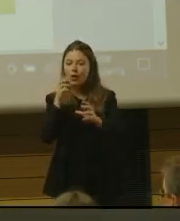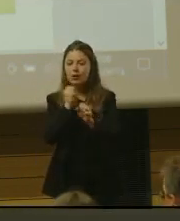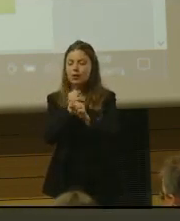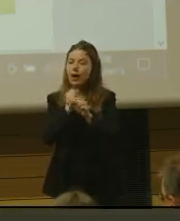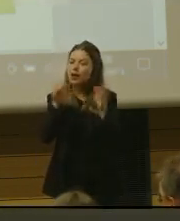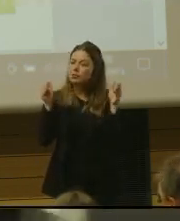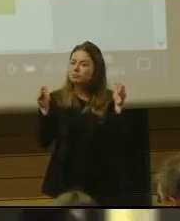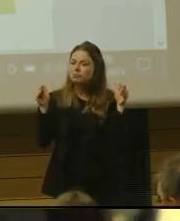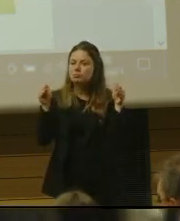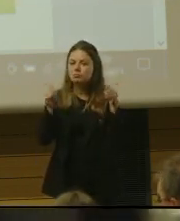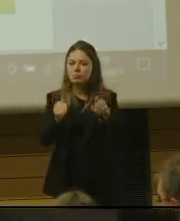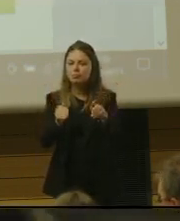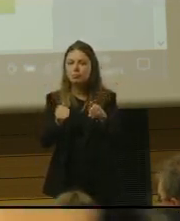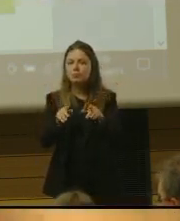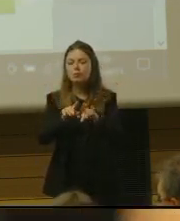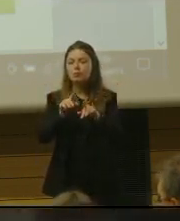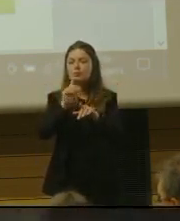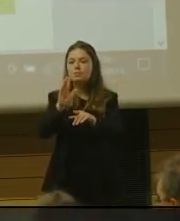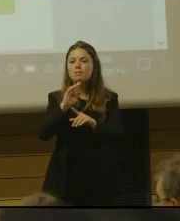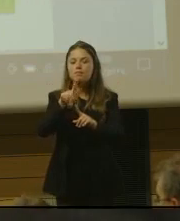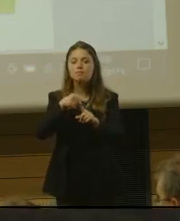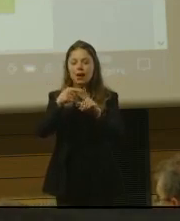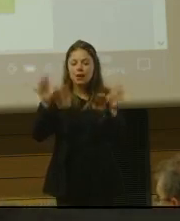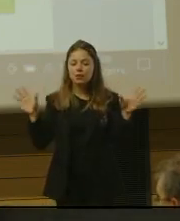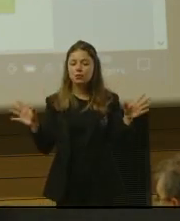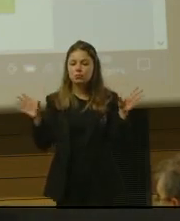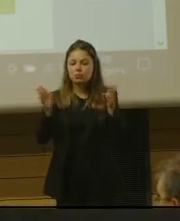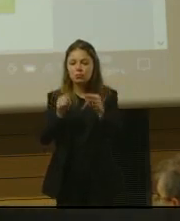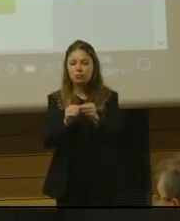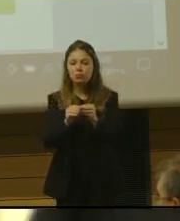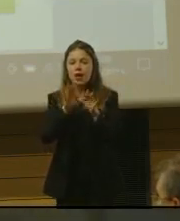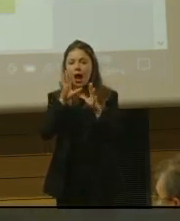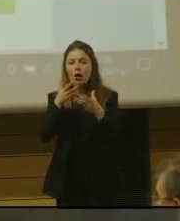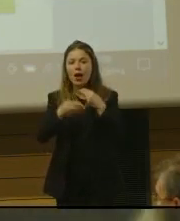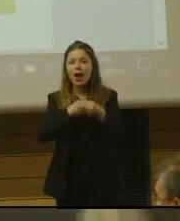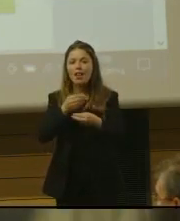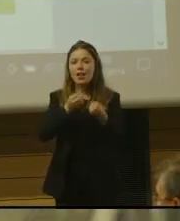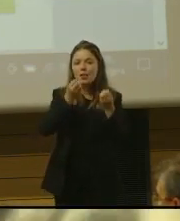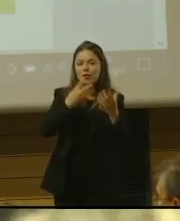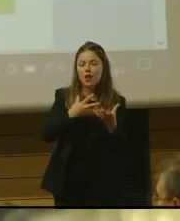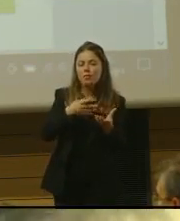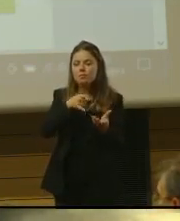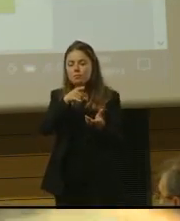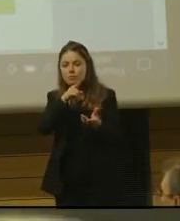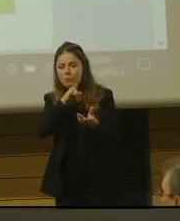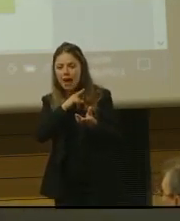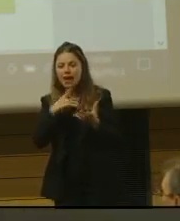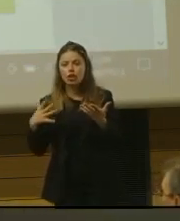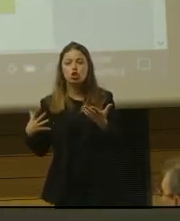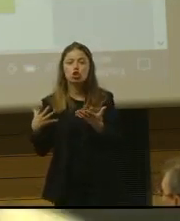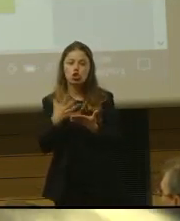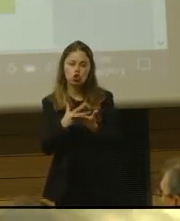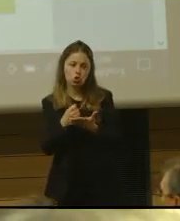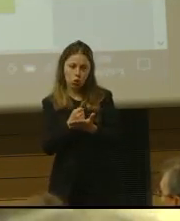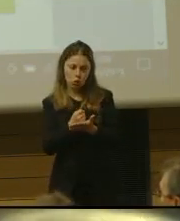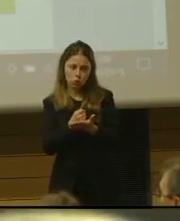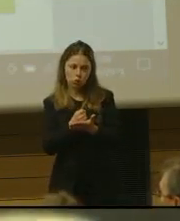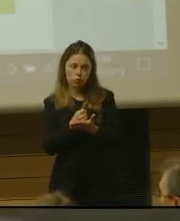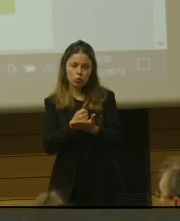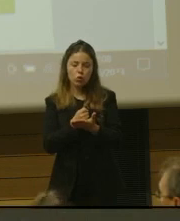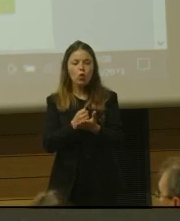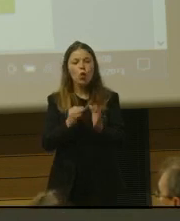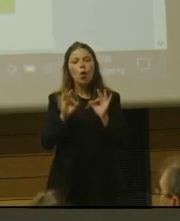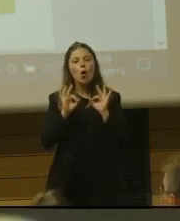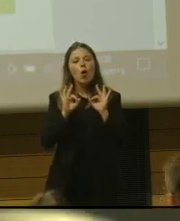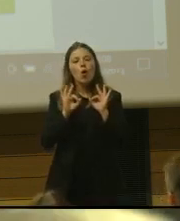enfocarnos y por lo menos concluir con esta mesa en qué es lo que estamos haciendo bien y qué es lo que estamos haciendo mal entre todos, ¿vale? Tanto desde